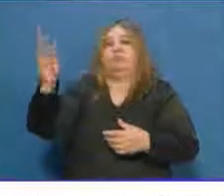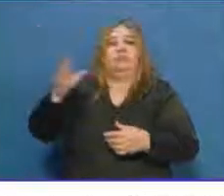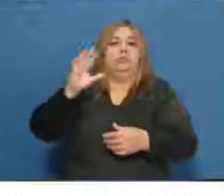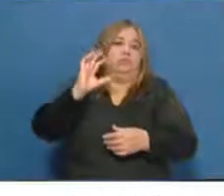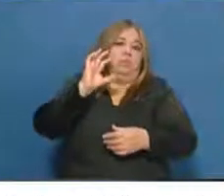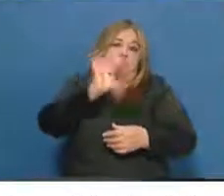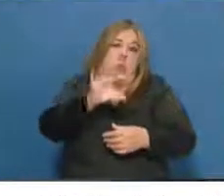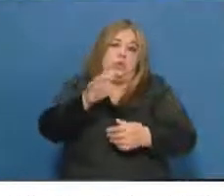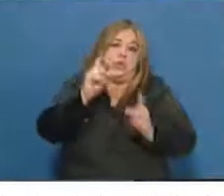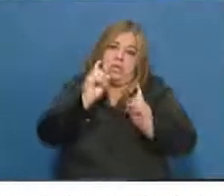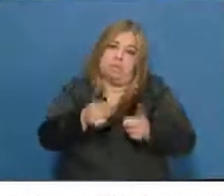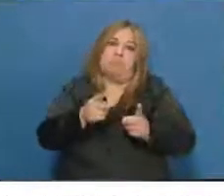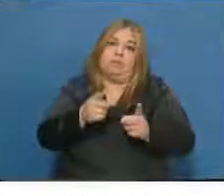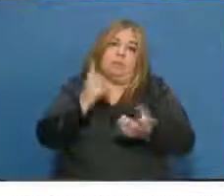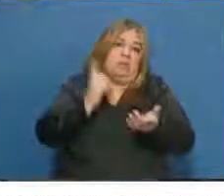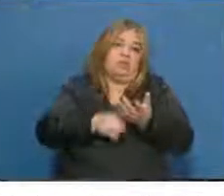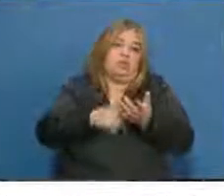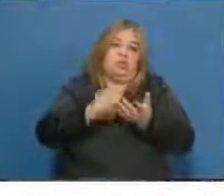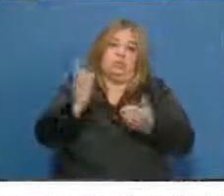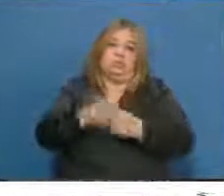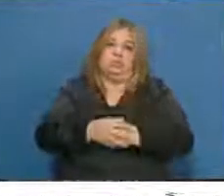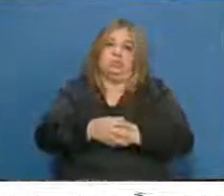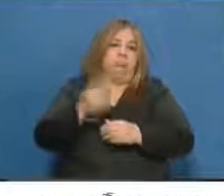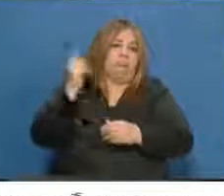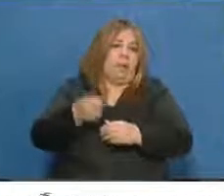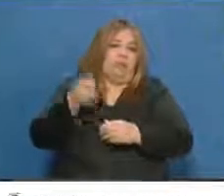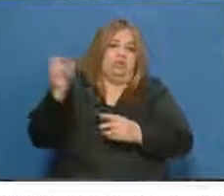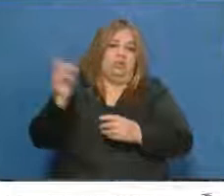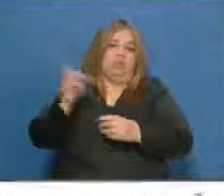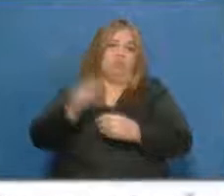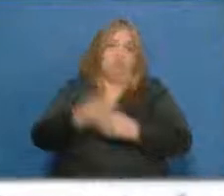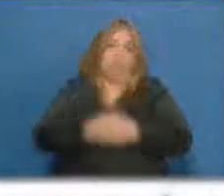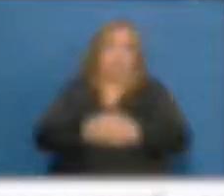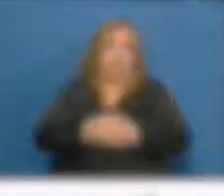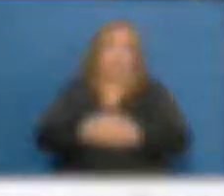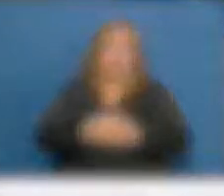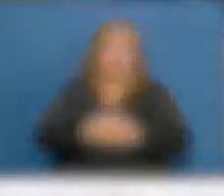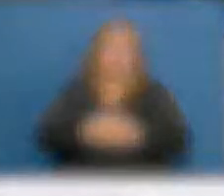y obviamente estamos en condiciones de reiniciarlas cuando digan.